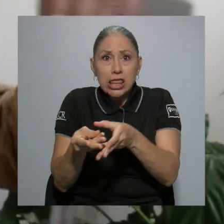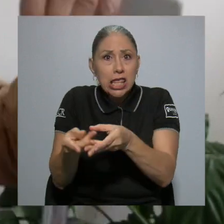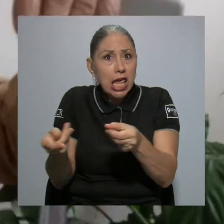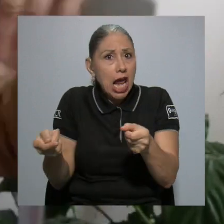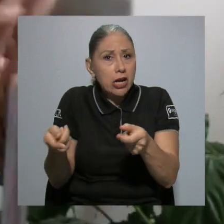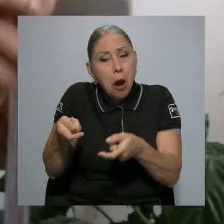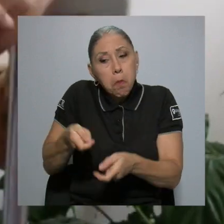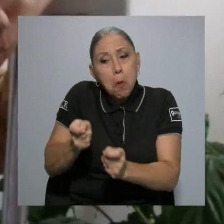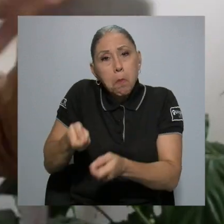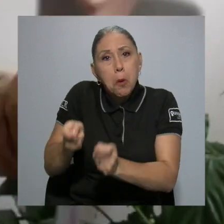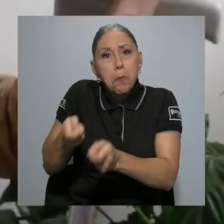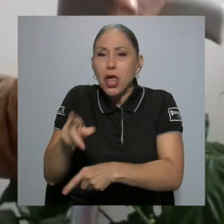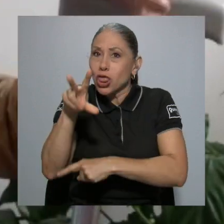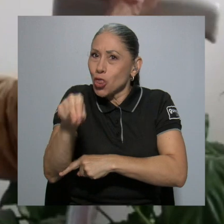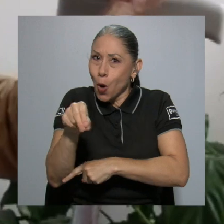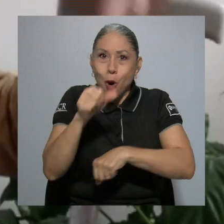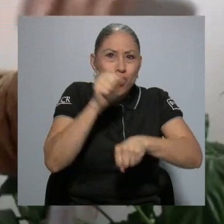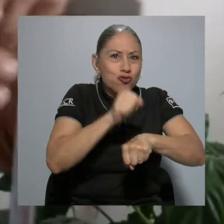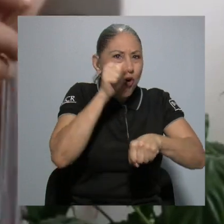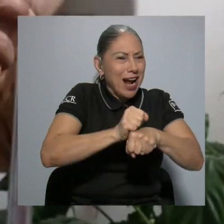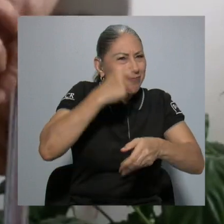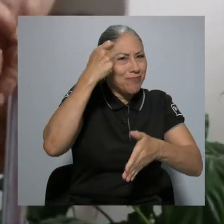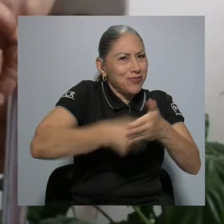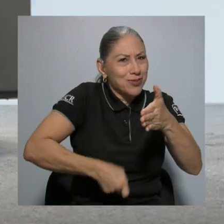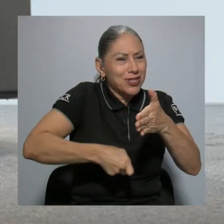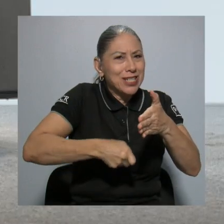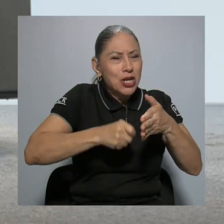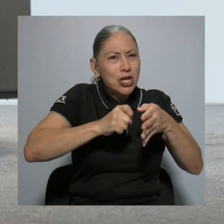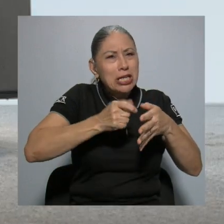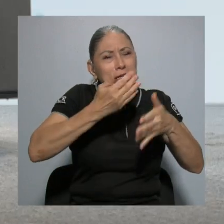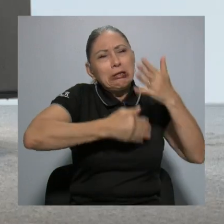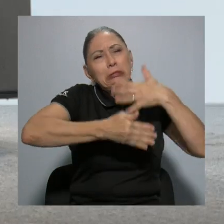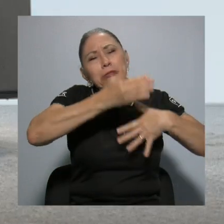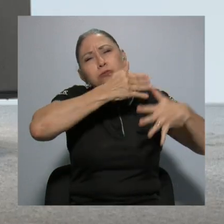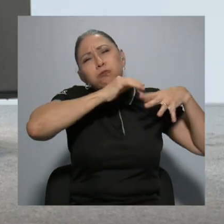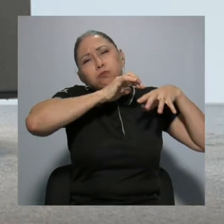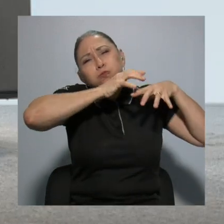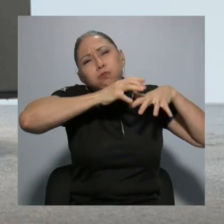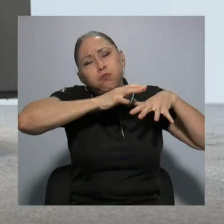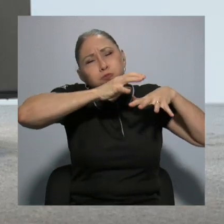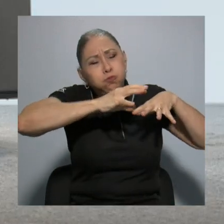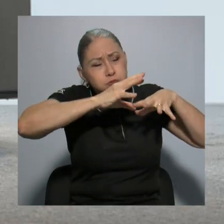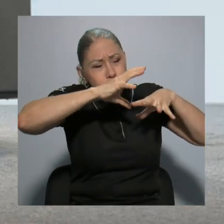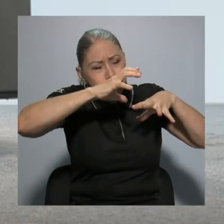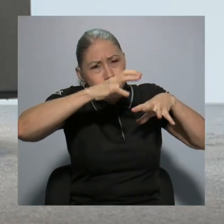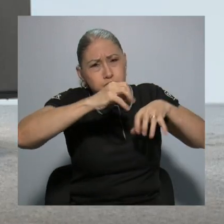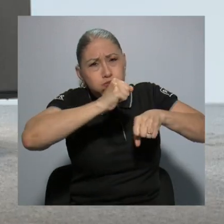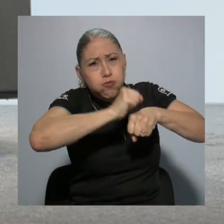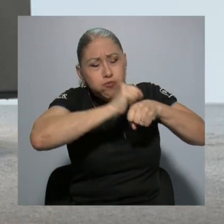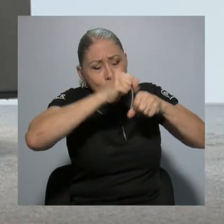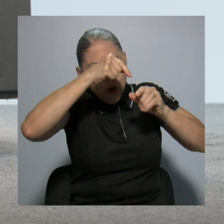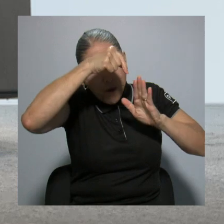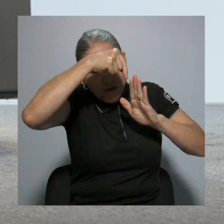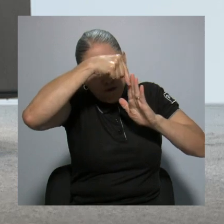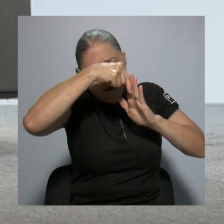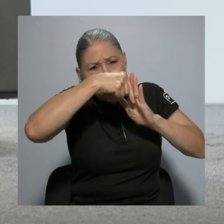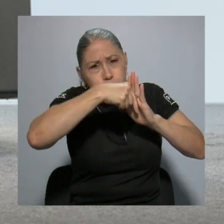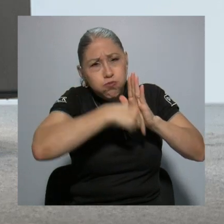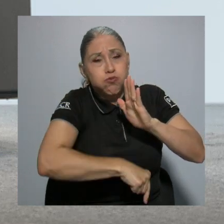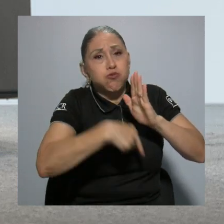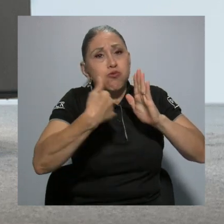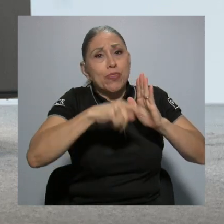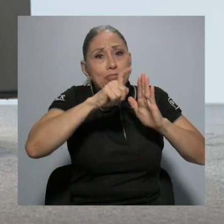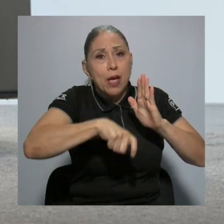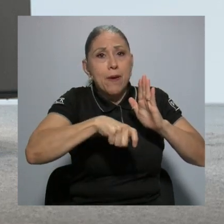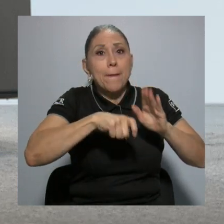dura, una roca sedimentaria, y con arenija paso por un montón de material. Y eso lo he